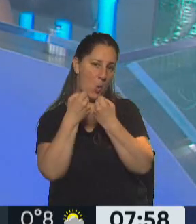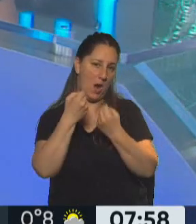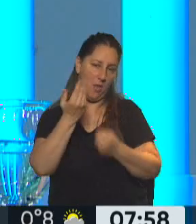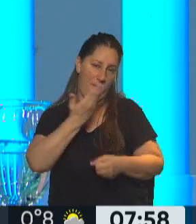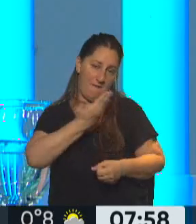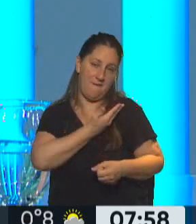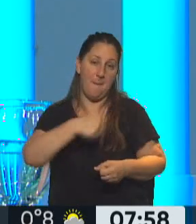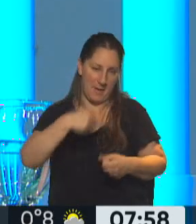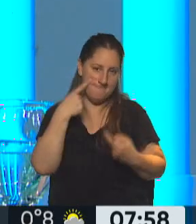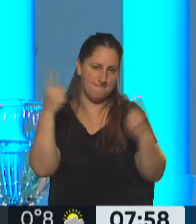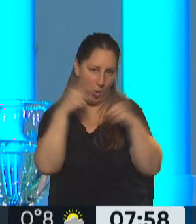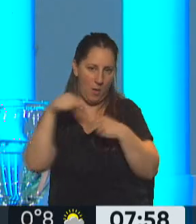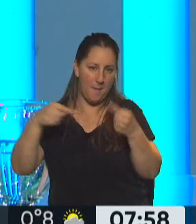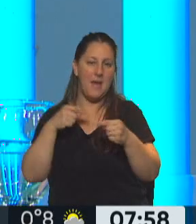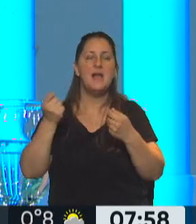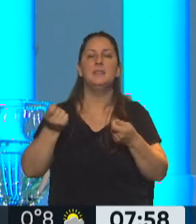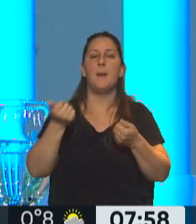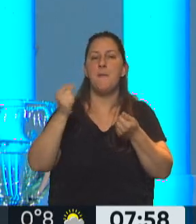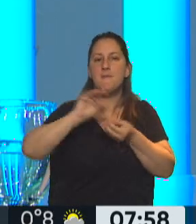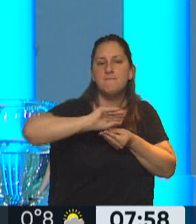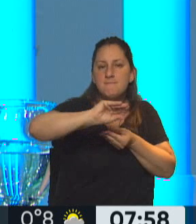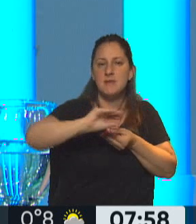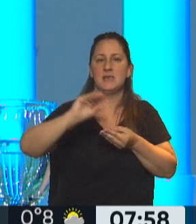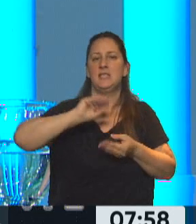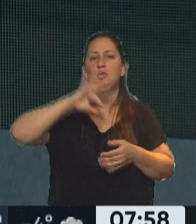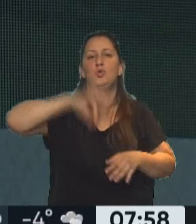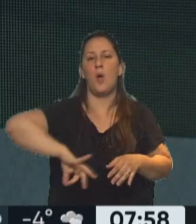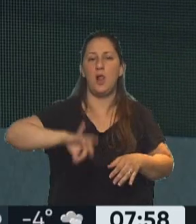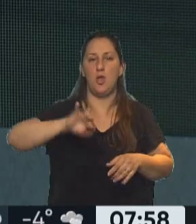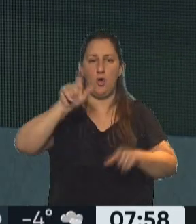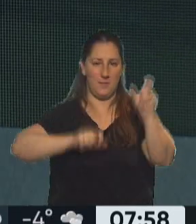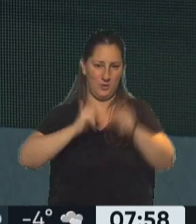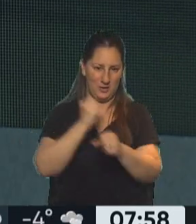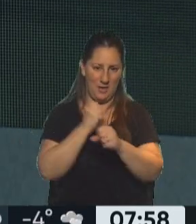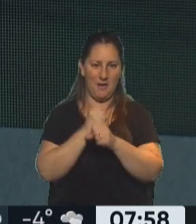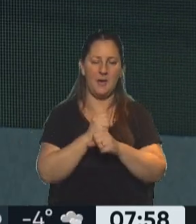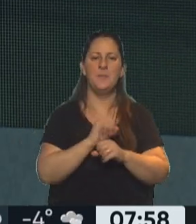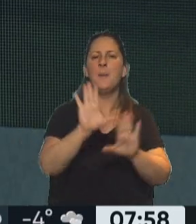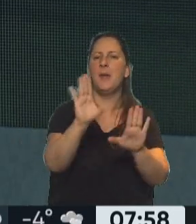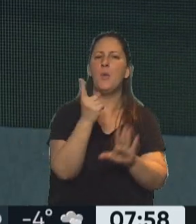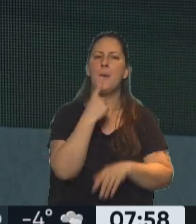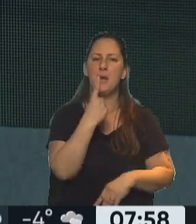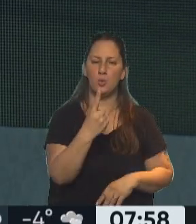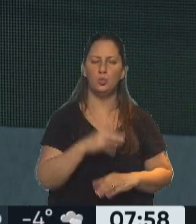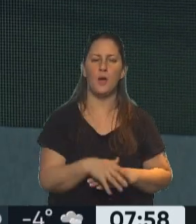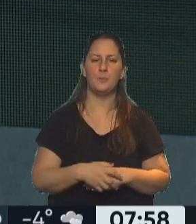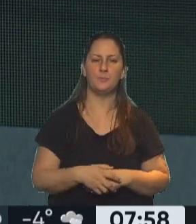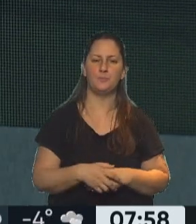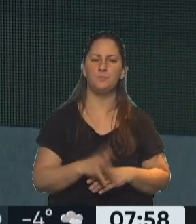monetario internacional pero también la distribución de la riqueza y el salario de los trabajadores suerte de